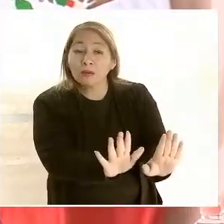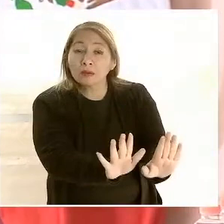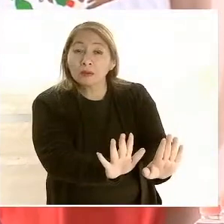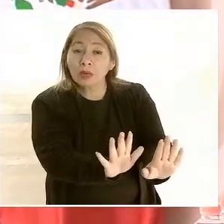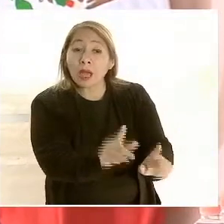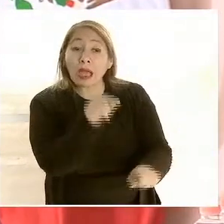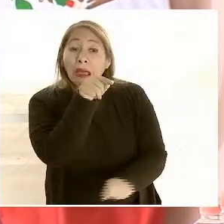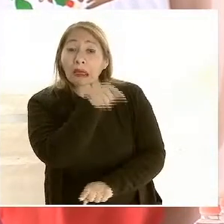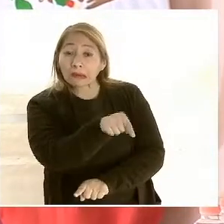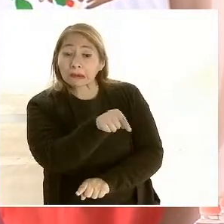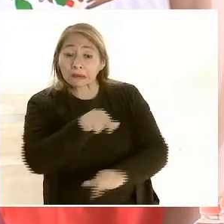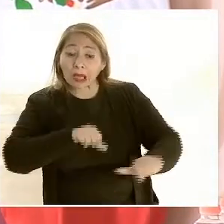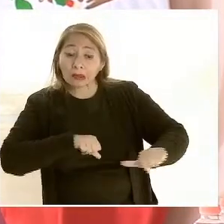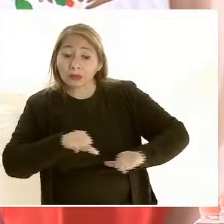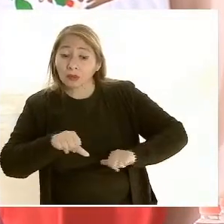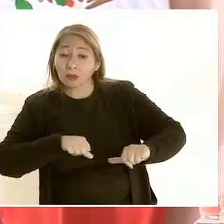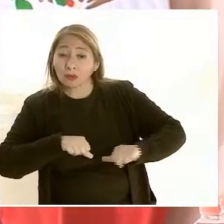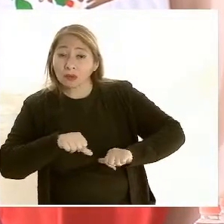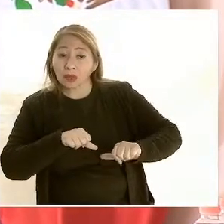fueron